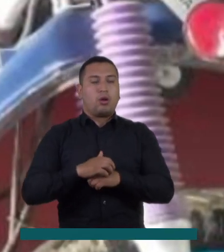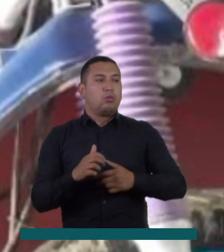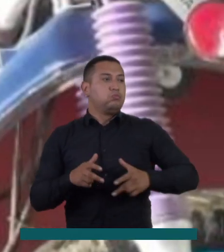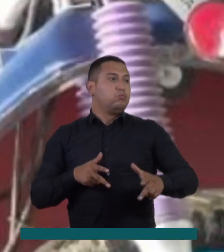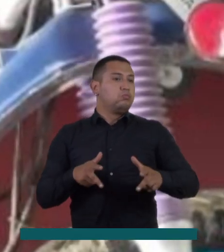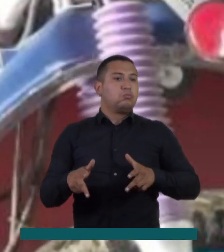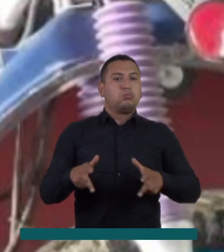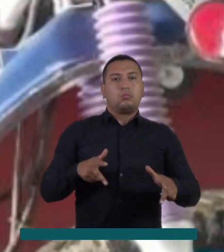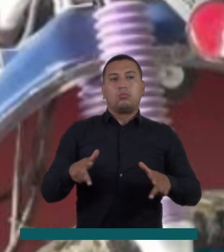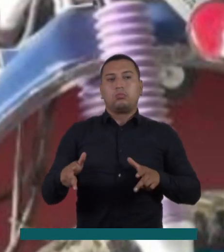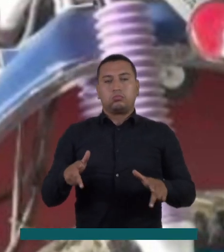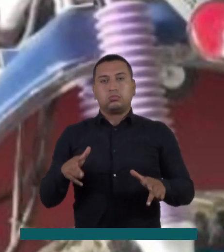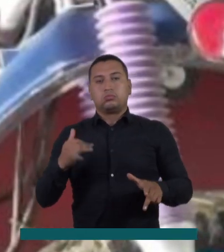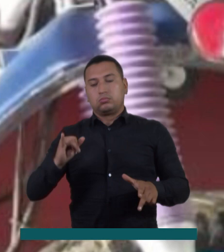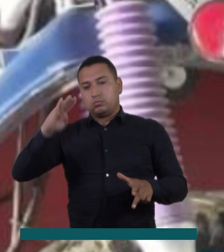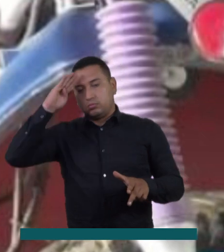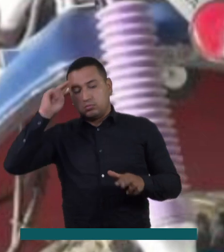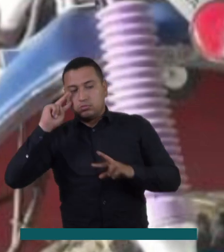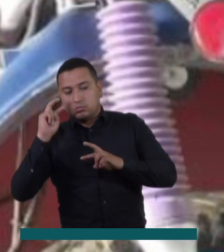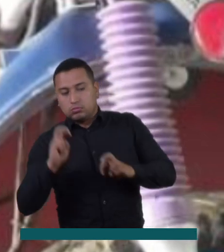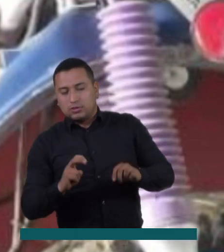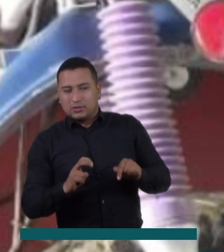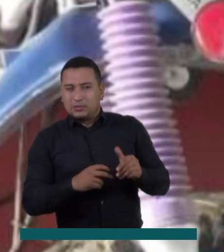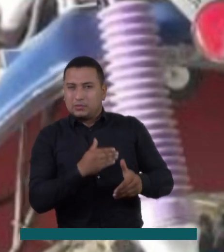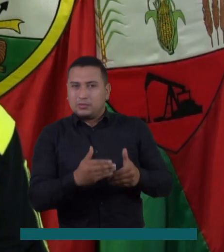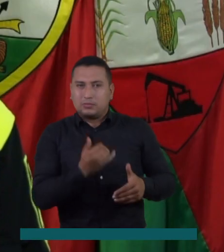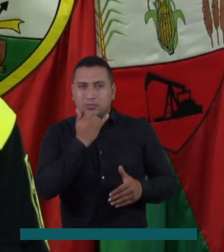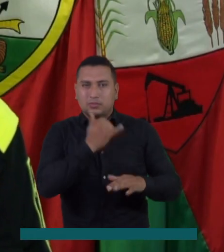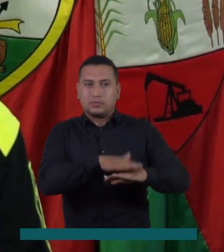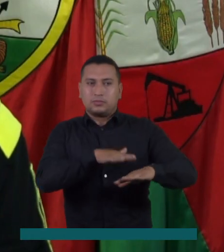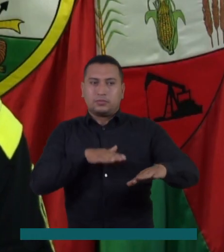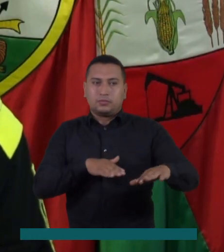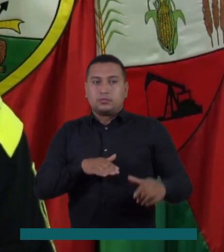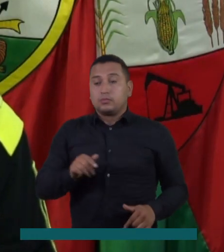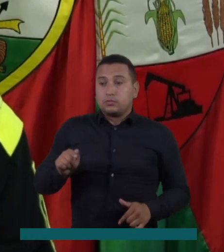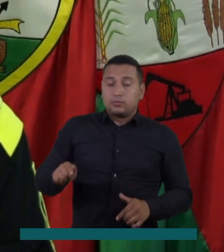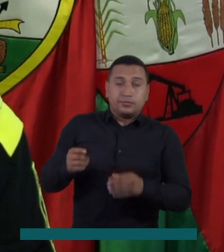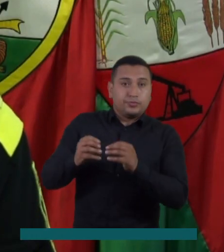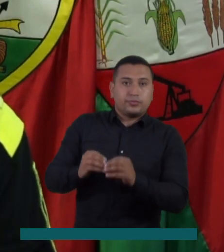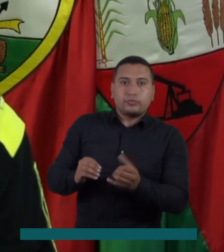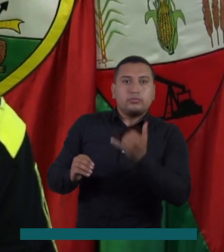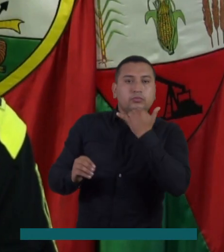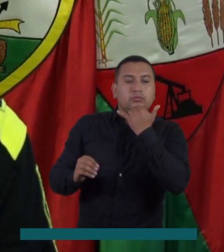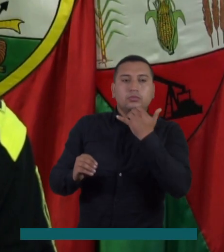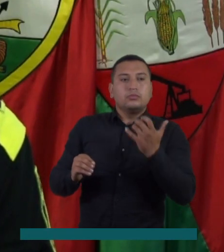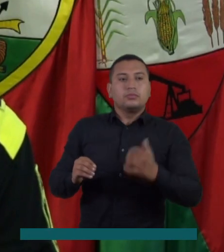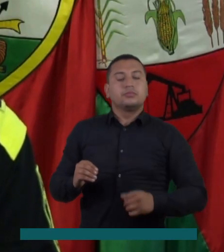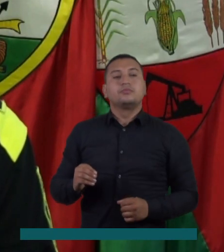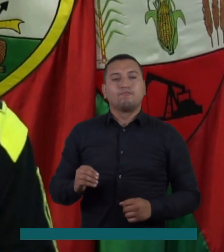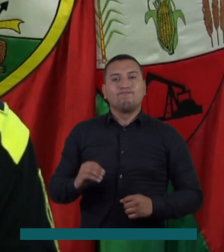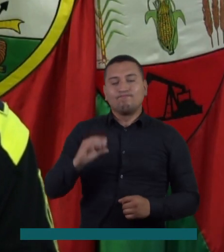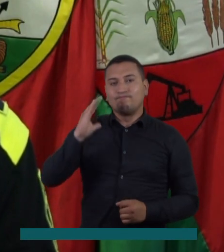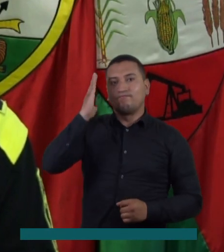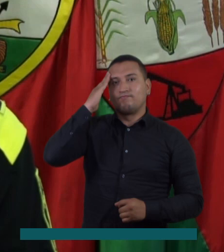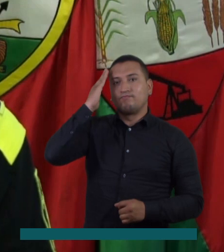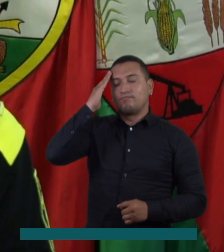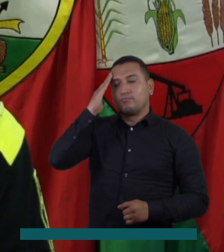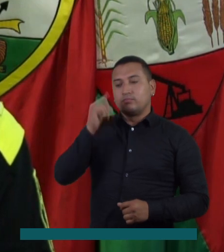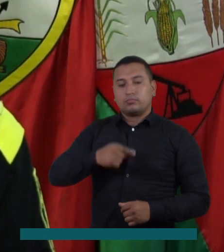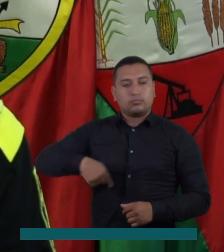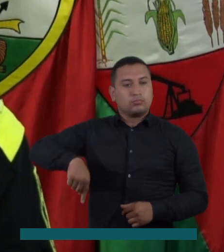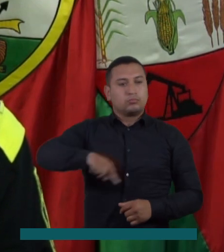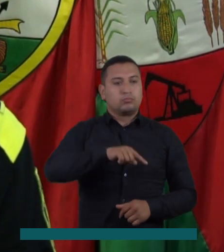Hechos que investigan las autoridades seccionales. ¿Cuál es la modalidad? Obviamente sabiendo de la confianza de los